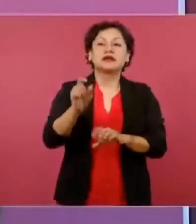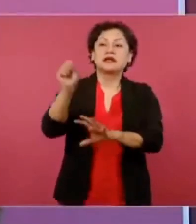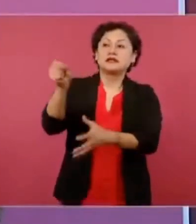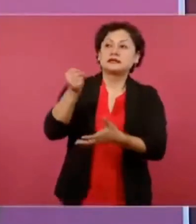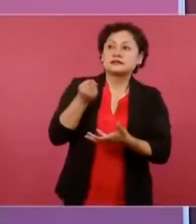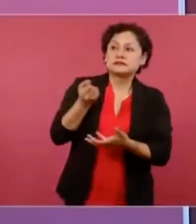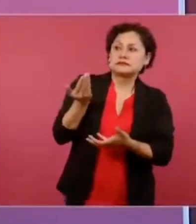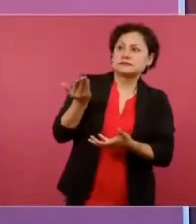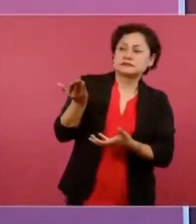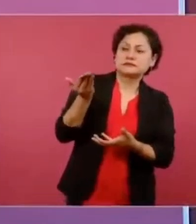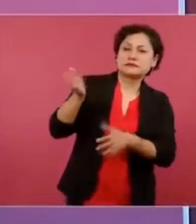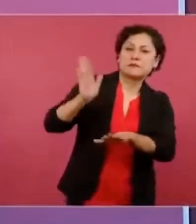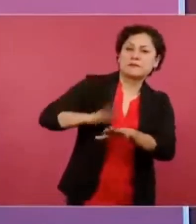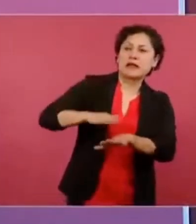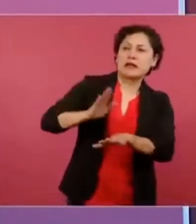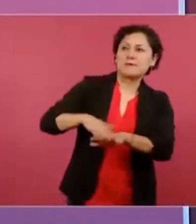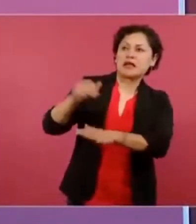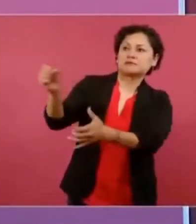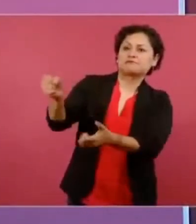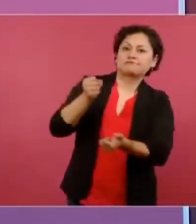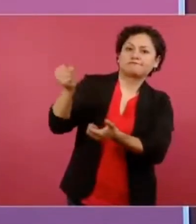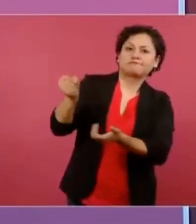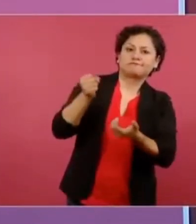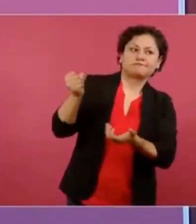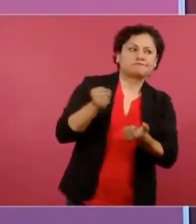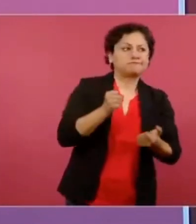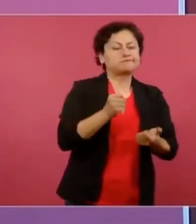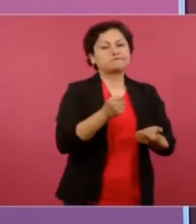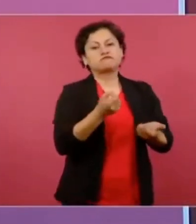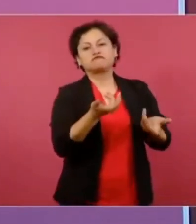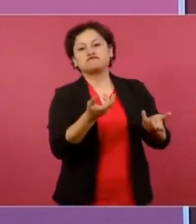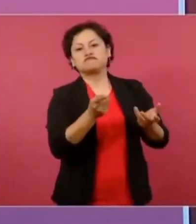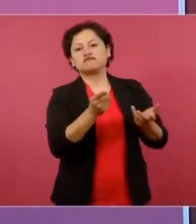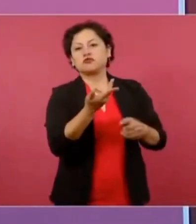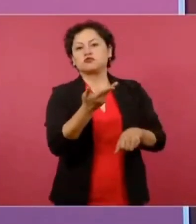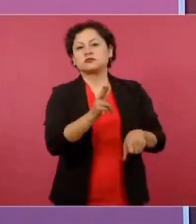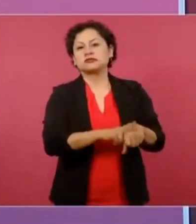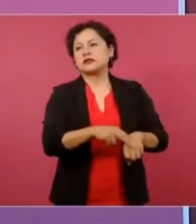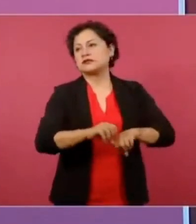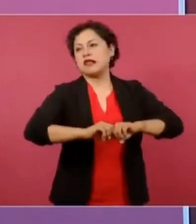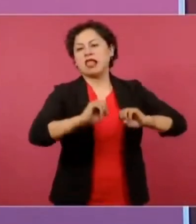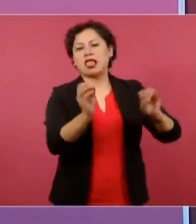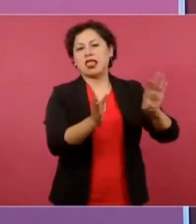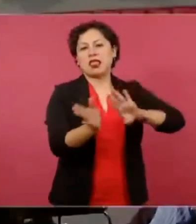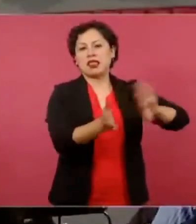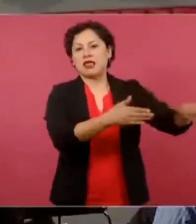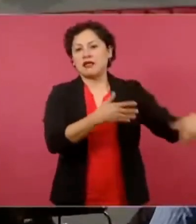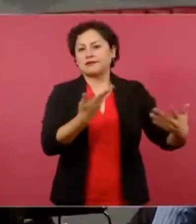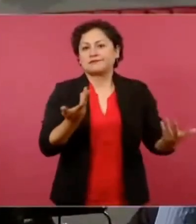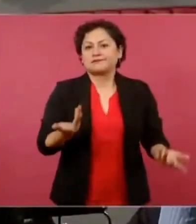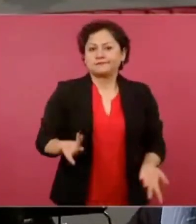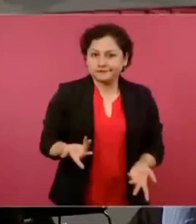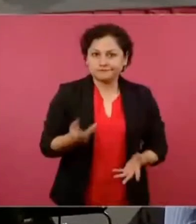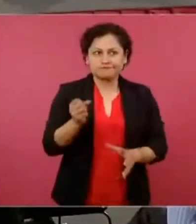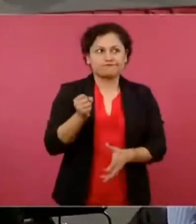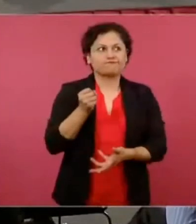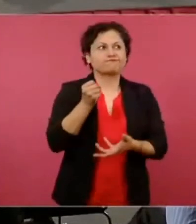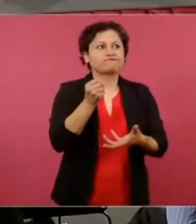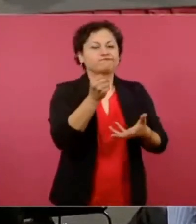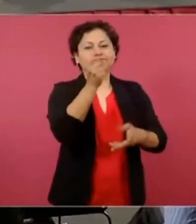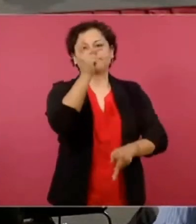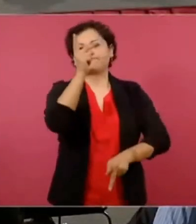presupuesto, ampliaciones para concluir, y ahí se quedaban los hospitales y con pocos incentivos para concluir y una